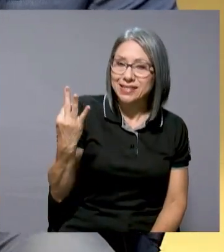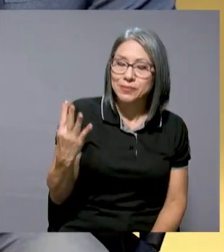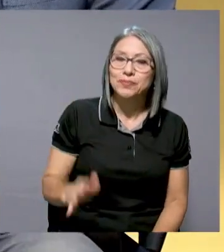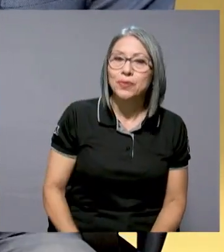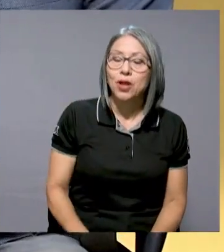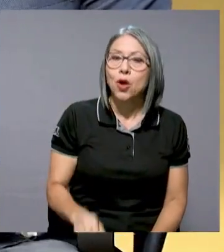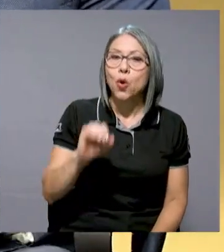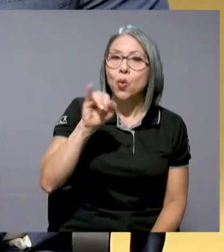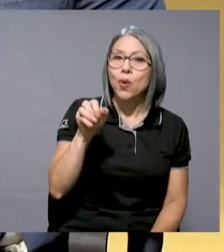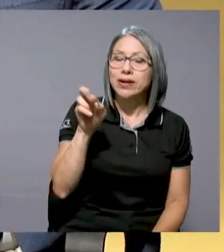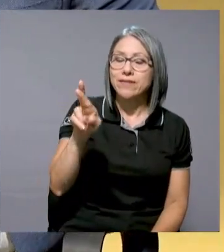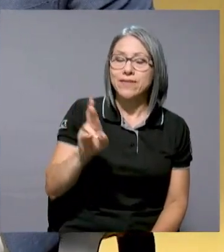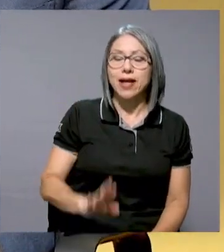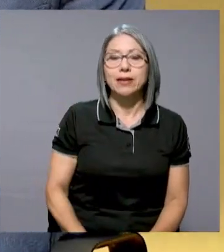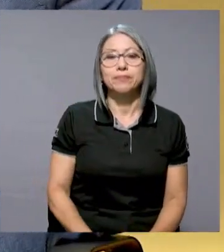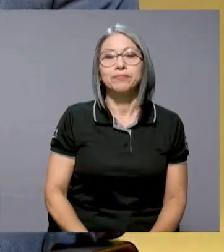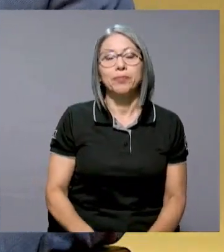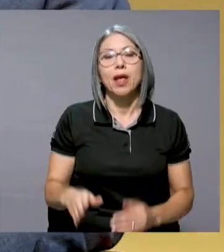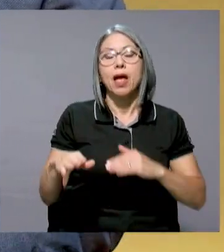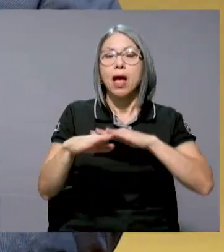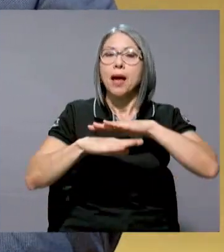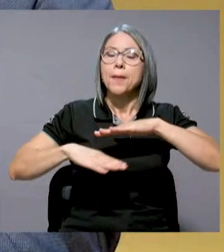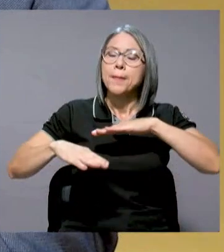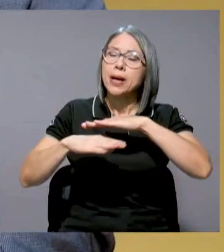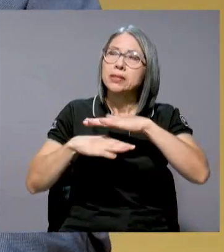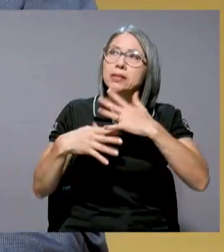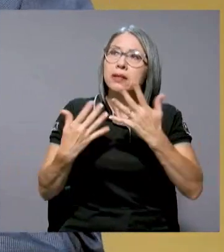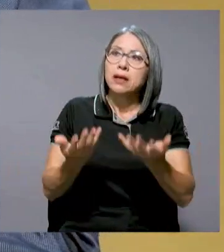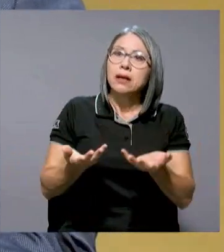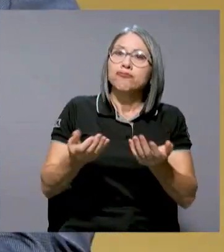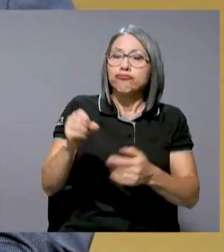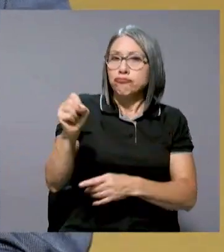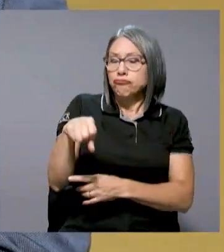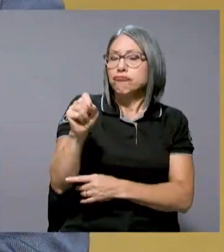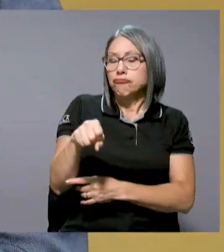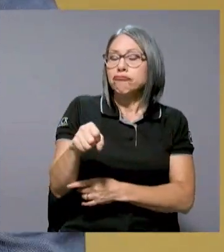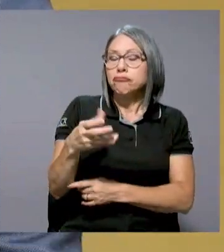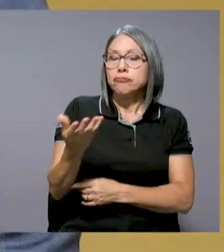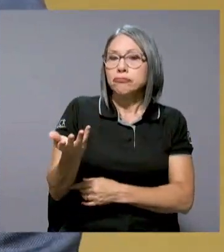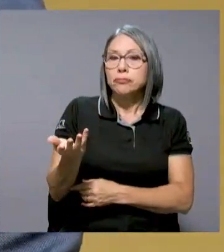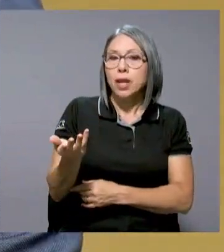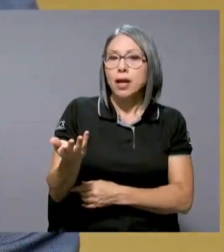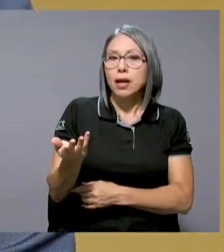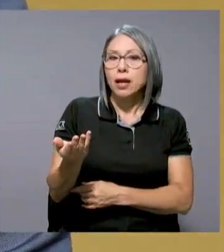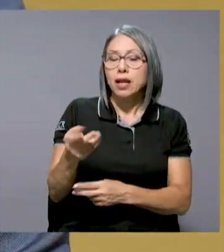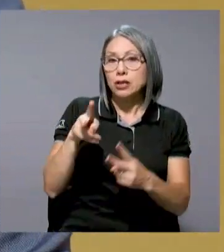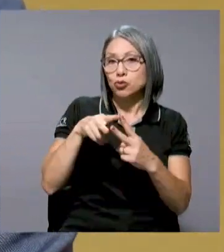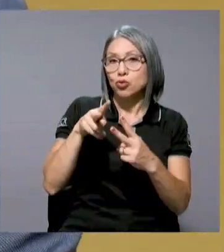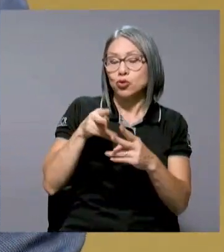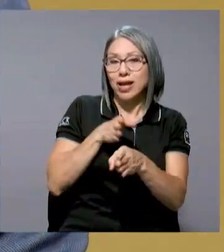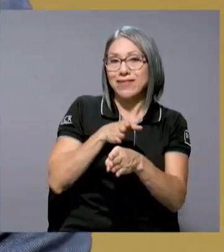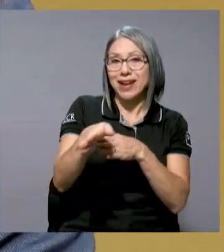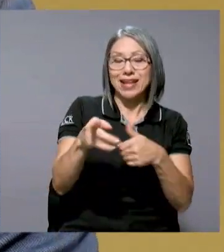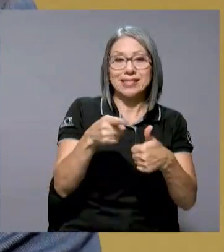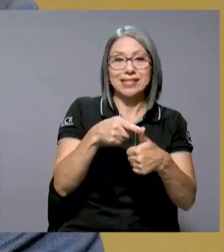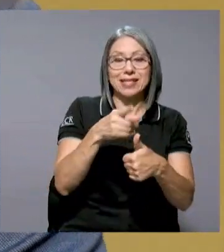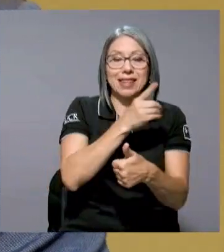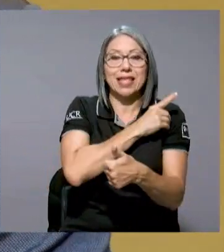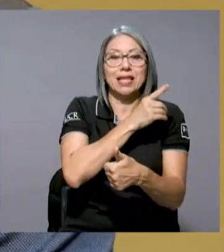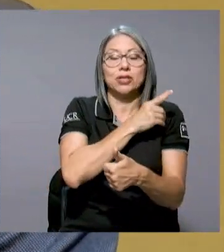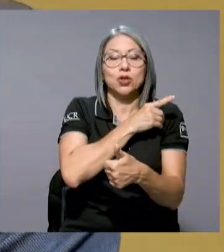Juan Rafael. Básicamente, efectivamente, las dos carreras, Dirección de